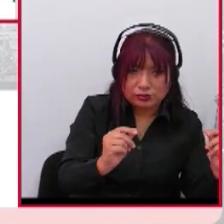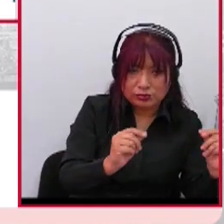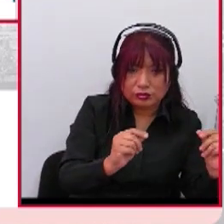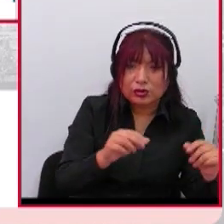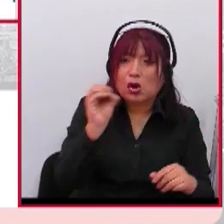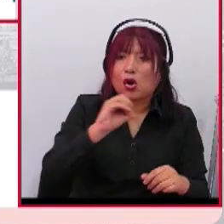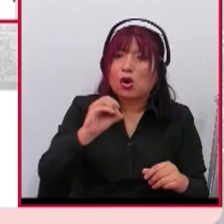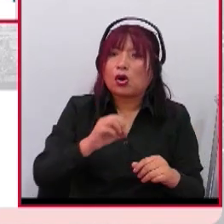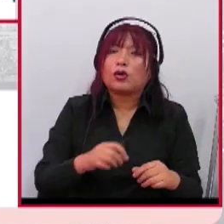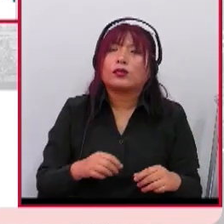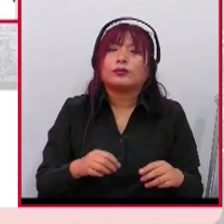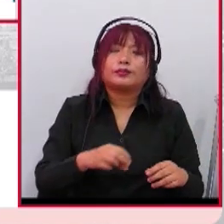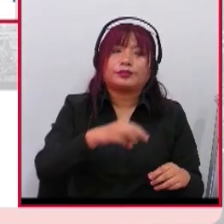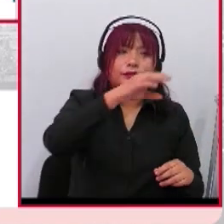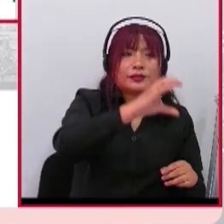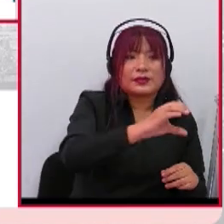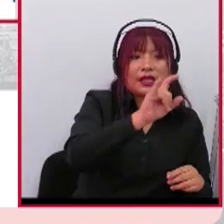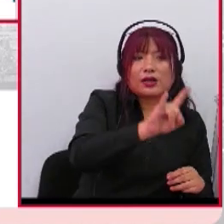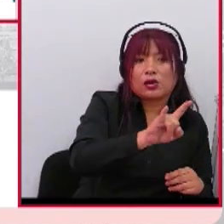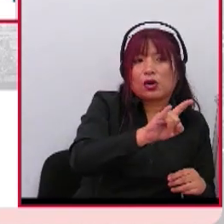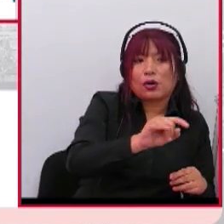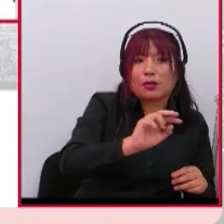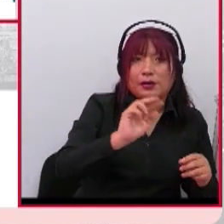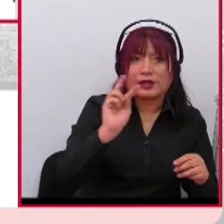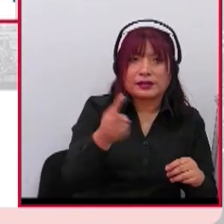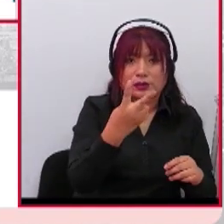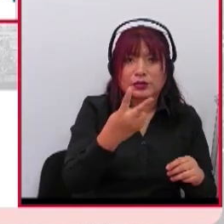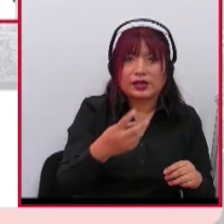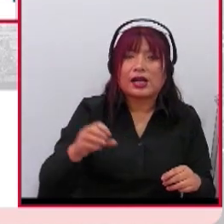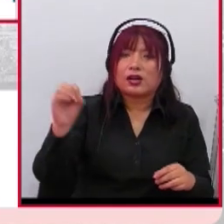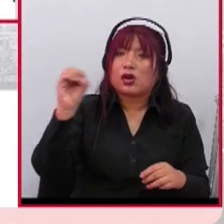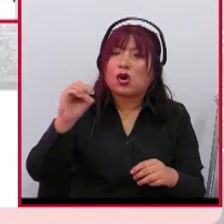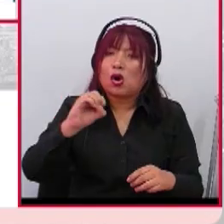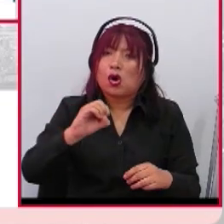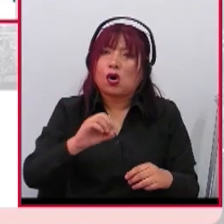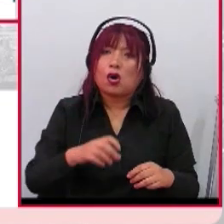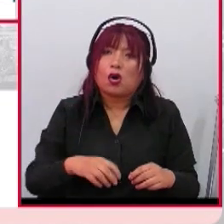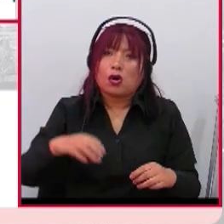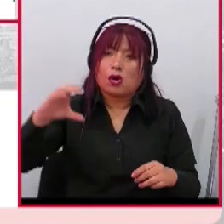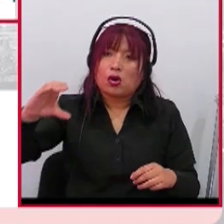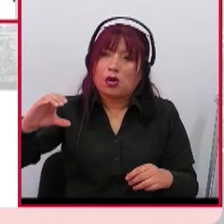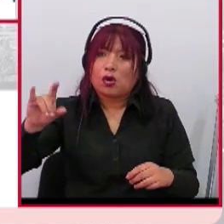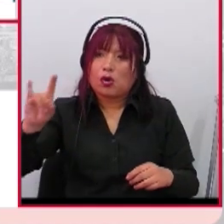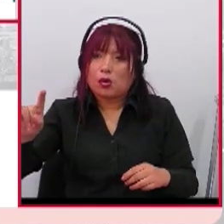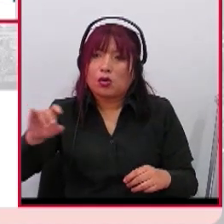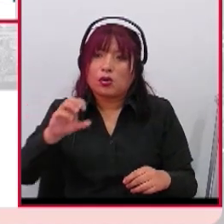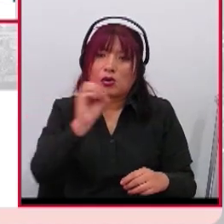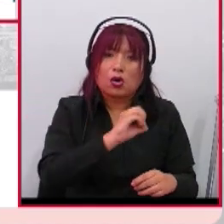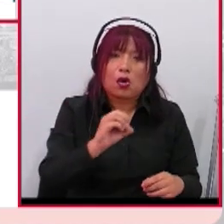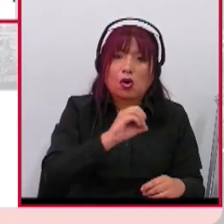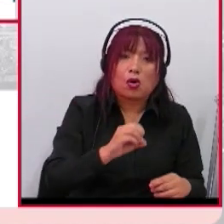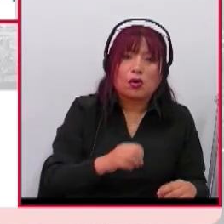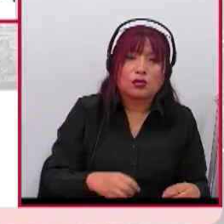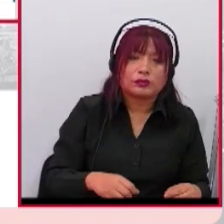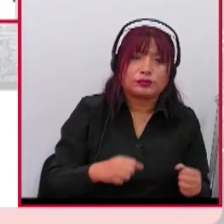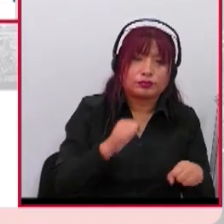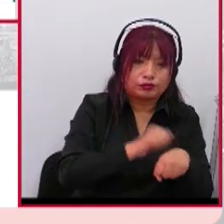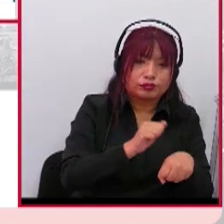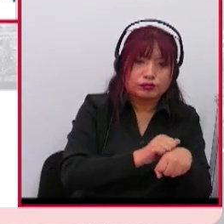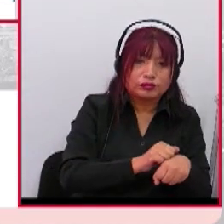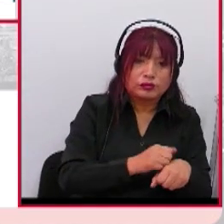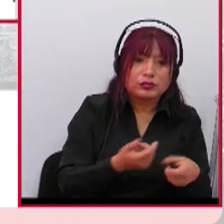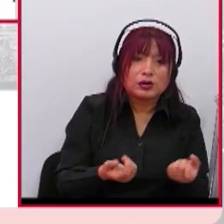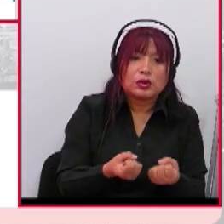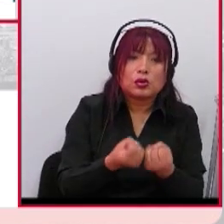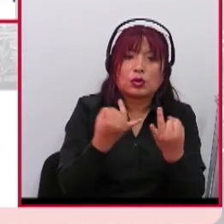si tu molibdeno está en un cobre secundario o si el molibdeno está en chalcopirita, en matriz dura,